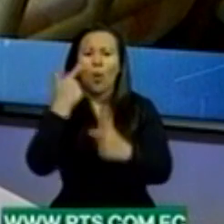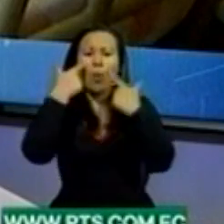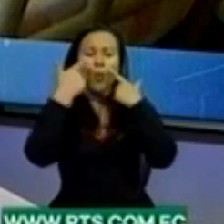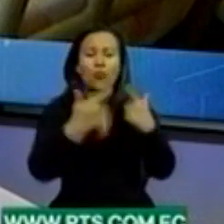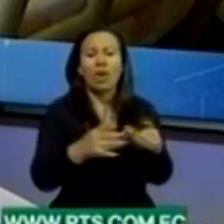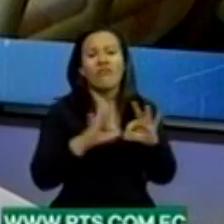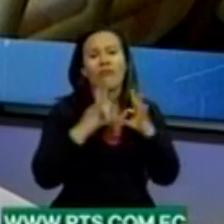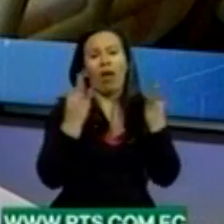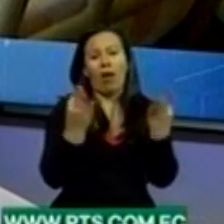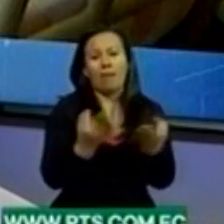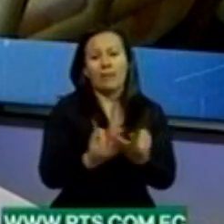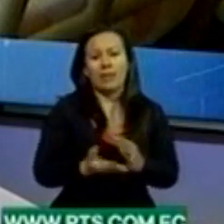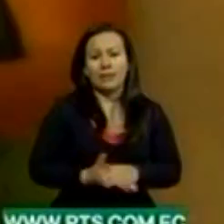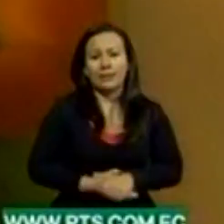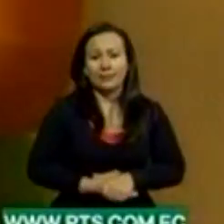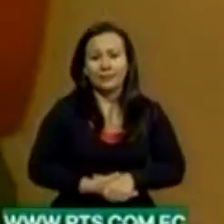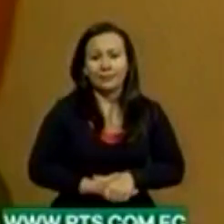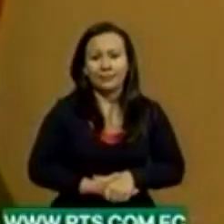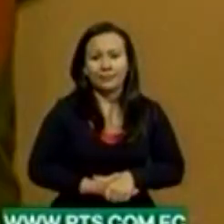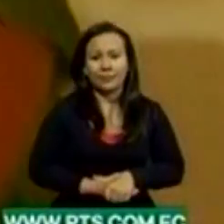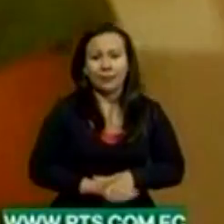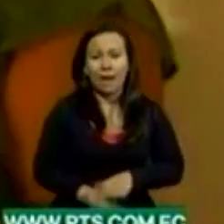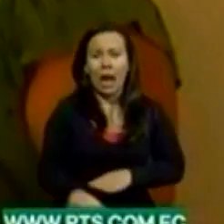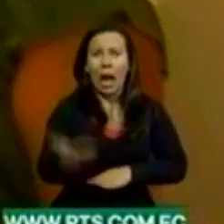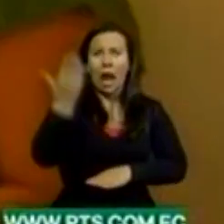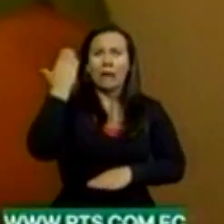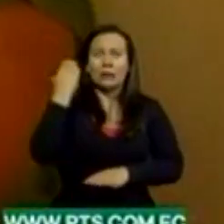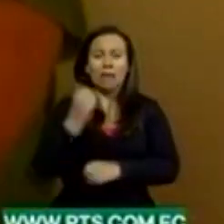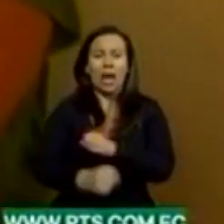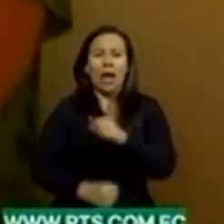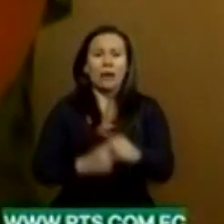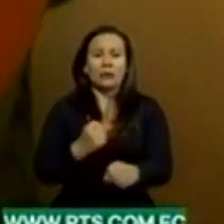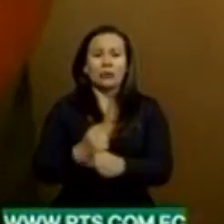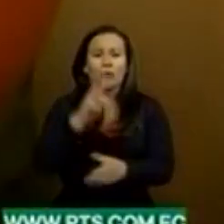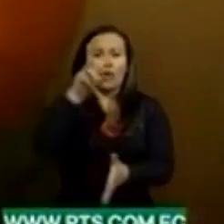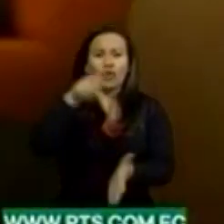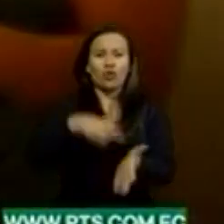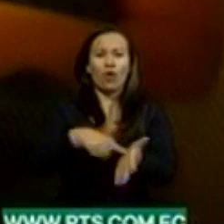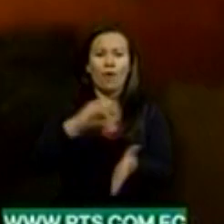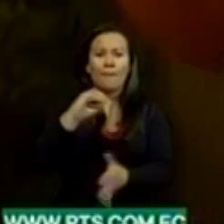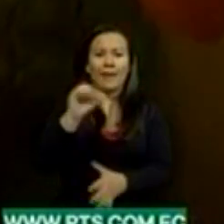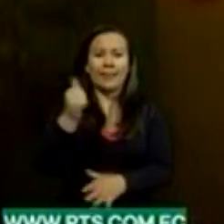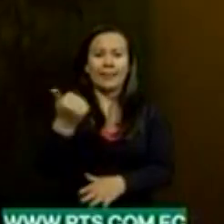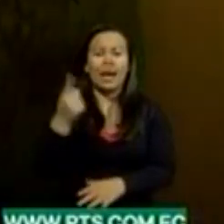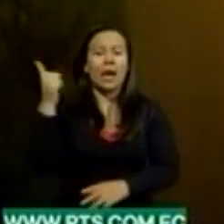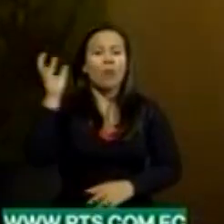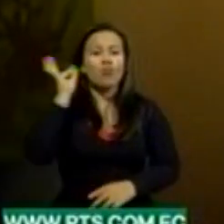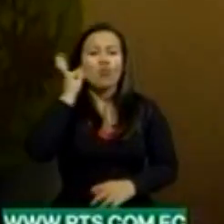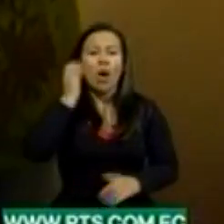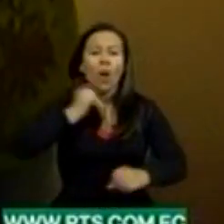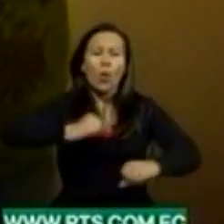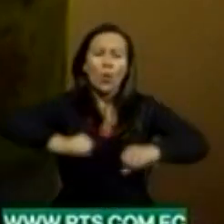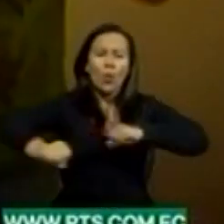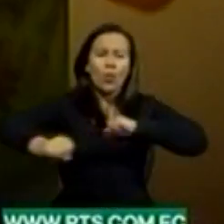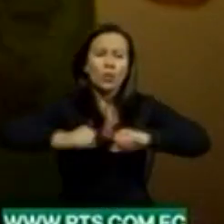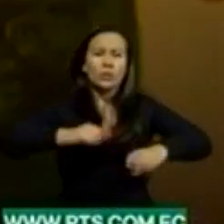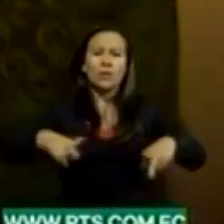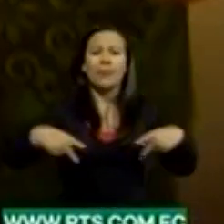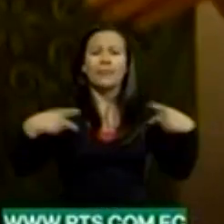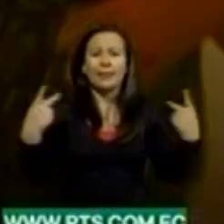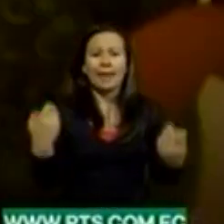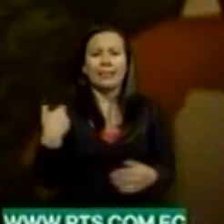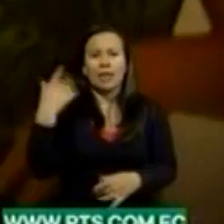sus familiares. Desde el año 2010, la señora Janet Tania Aguirre Cruz lucha por su vida. Padece de una